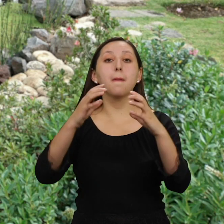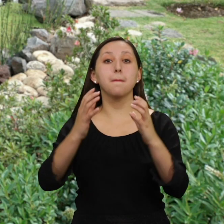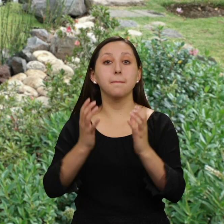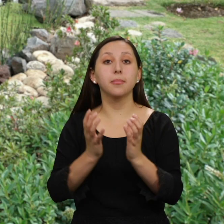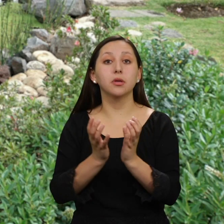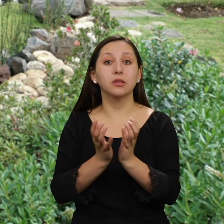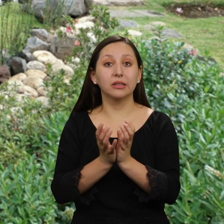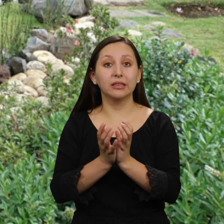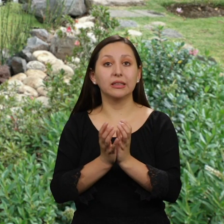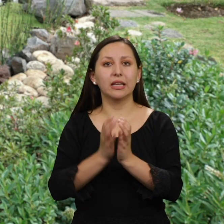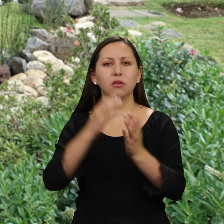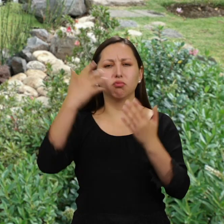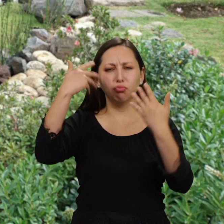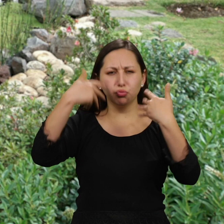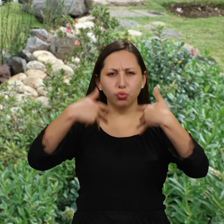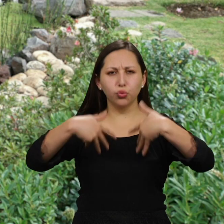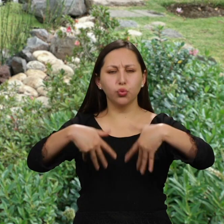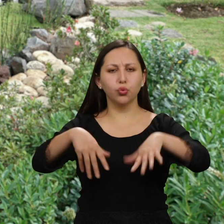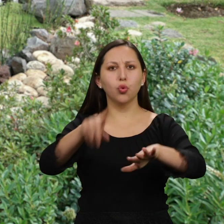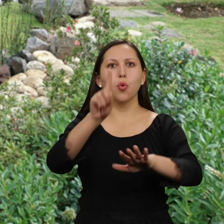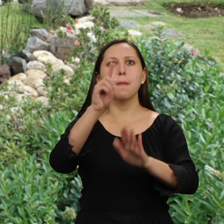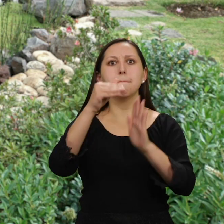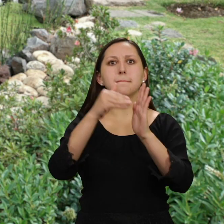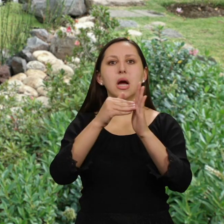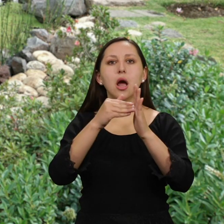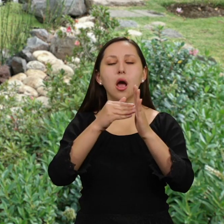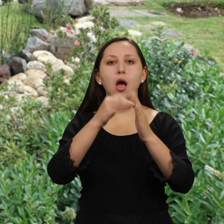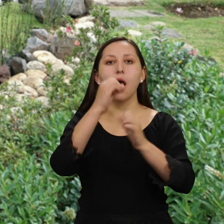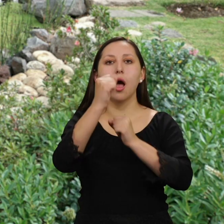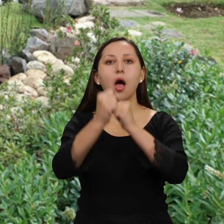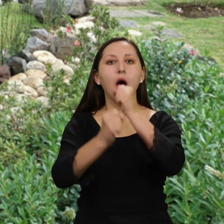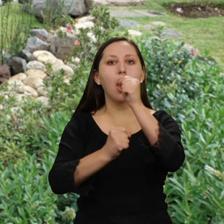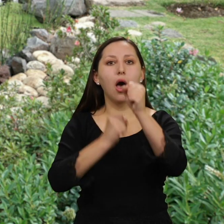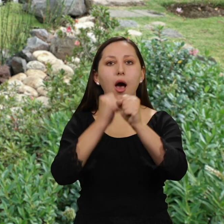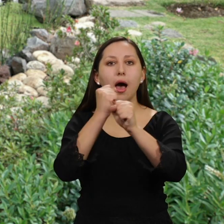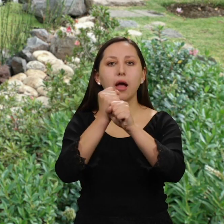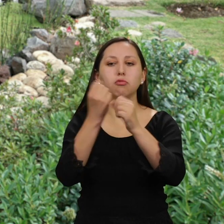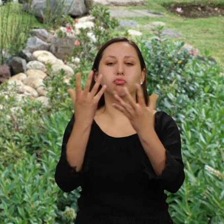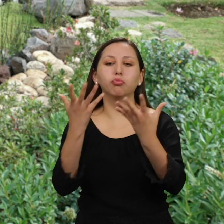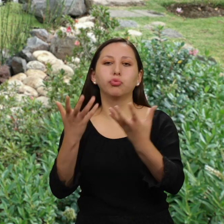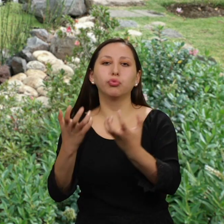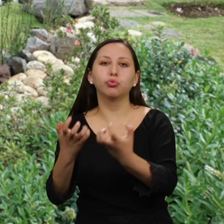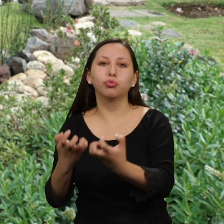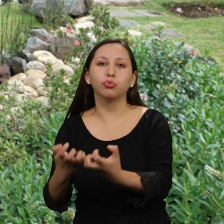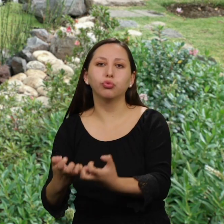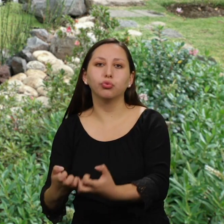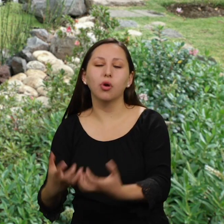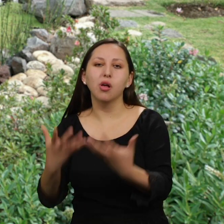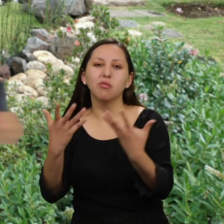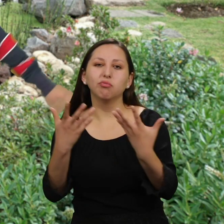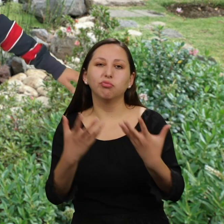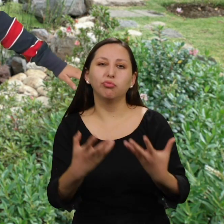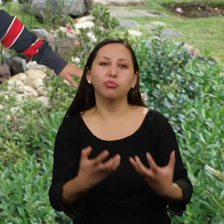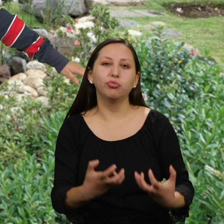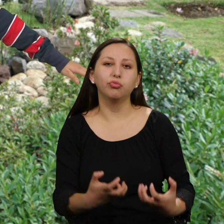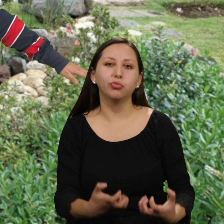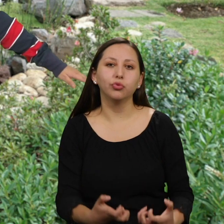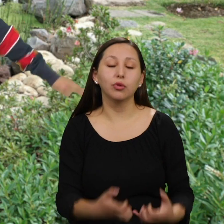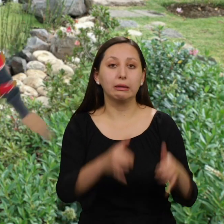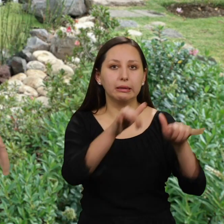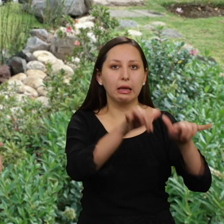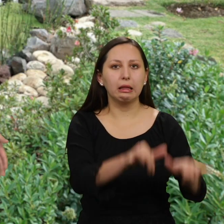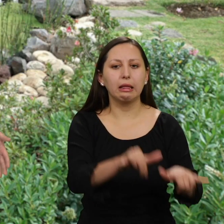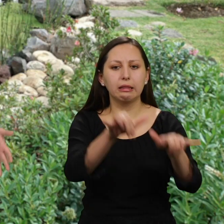¿Por qué se tardan más de mil años, mejor dicho, de que ya dejen de